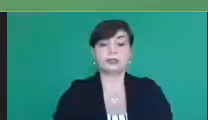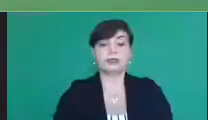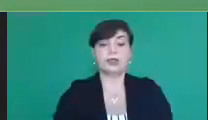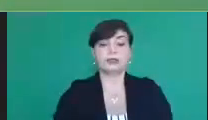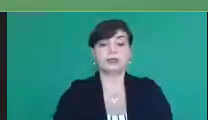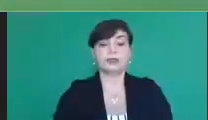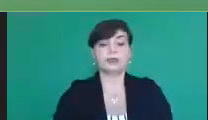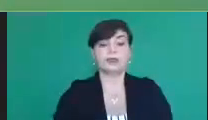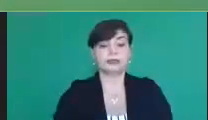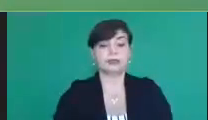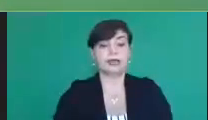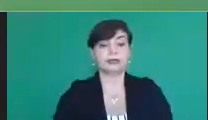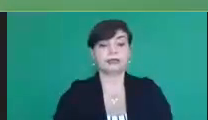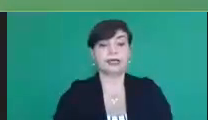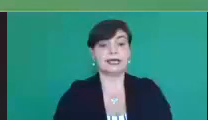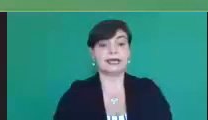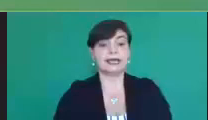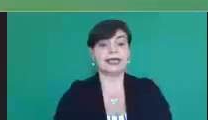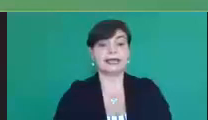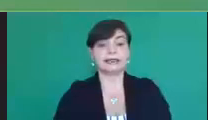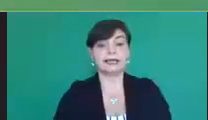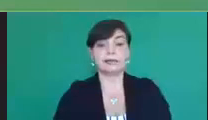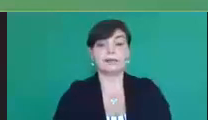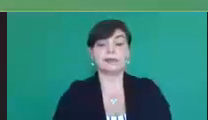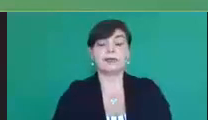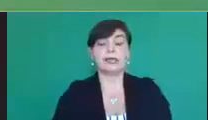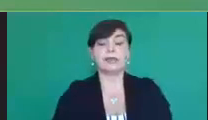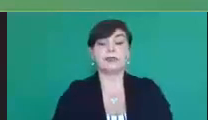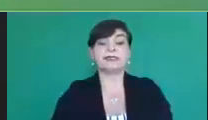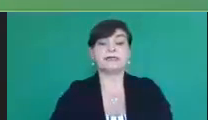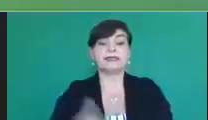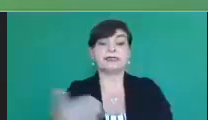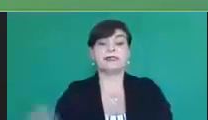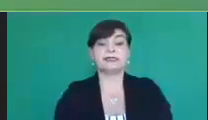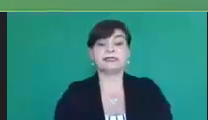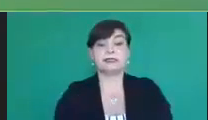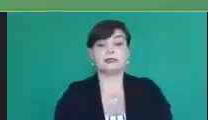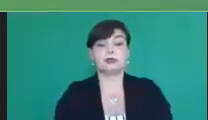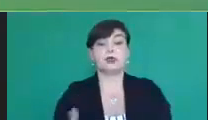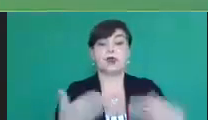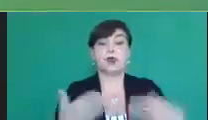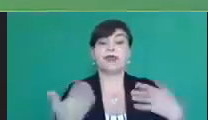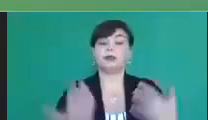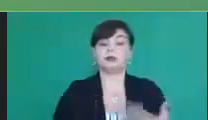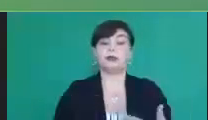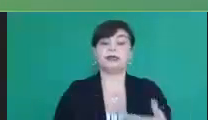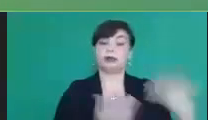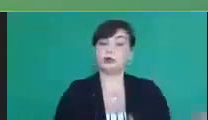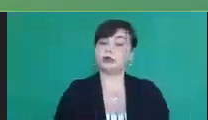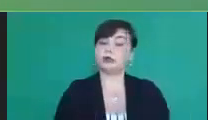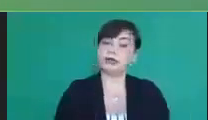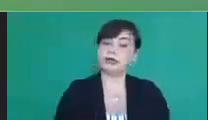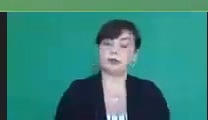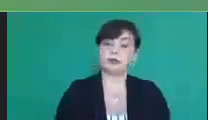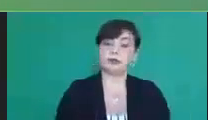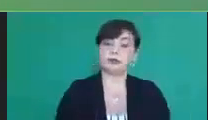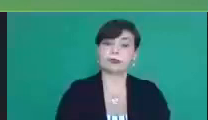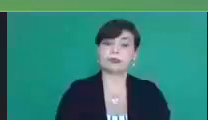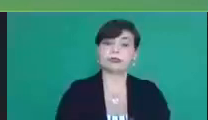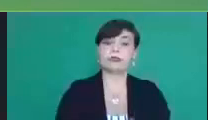resultados son los resultados de la NACEB. Entonces, básicamente se dividió en dos partes. Uno, el cumplimiento